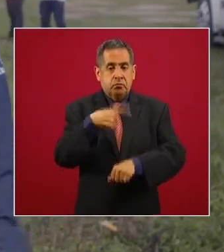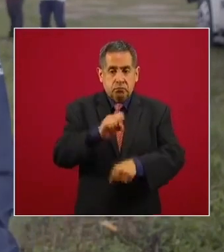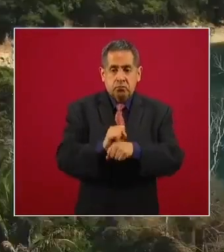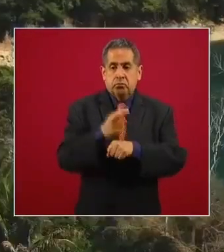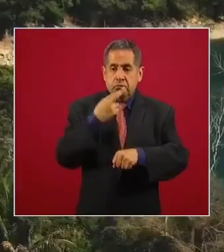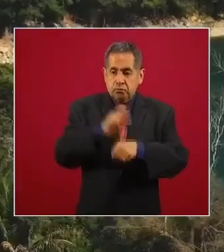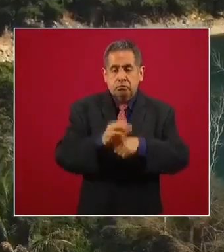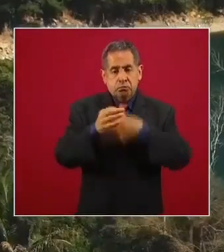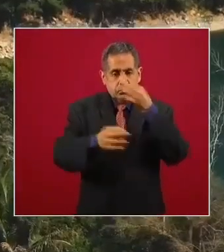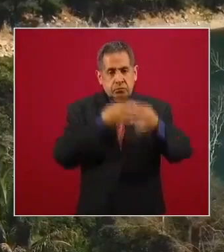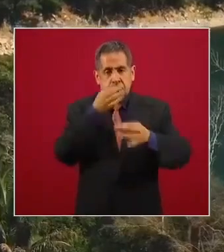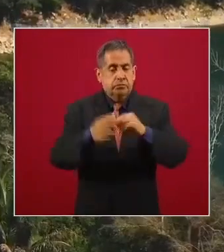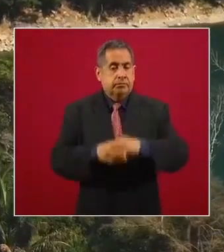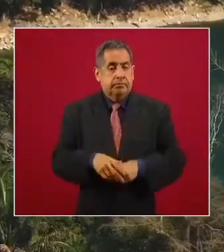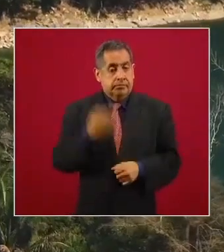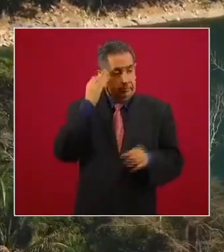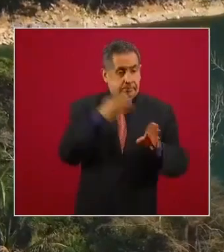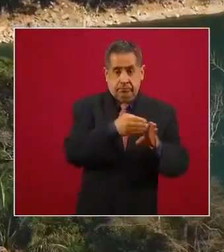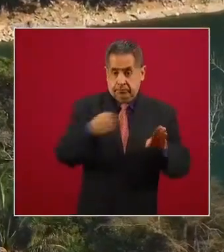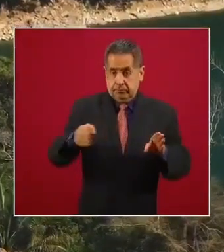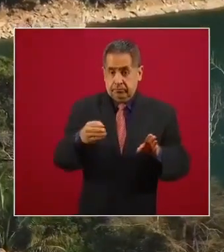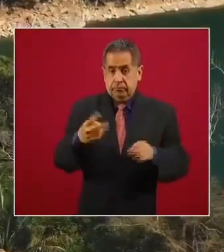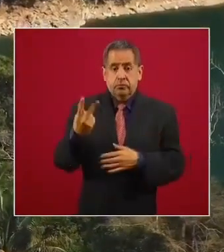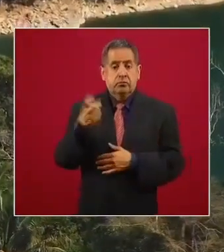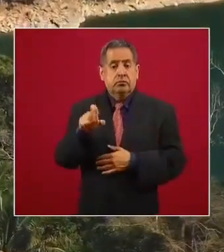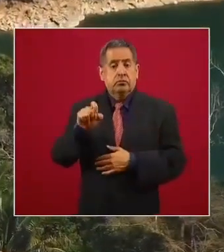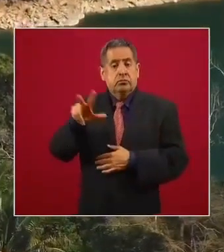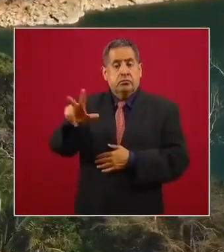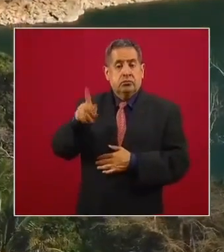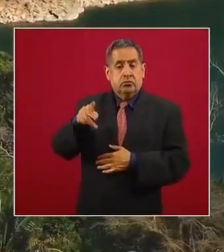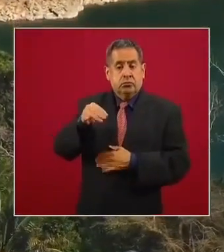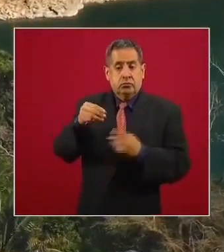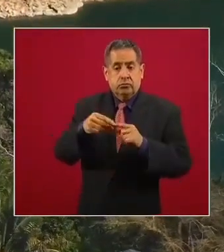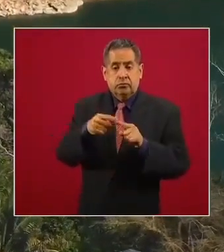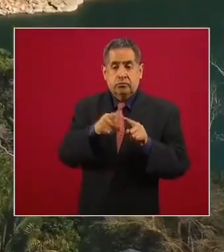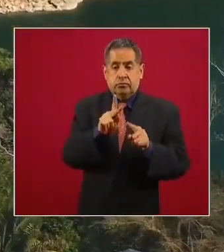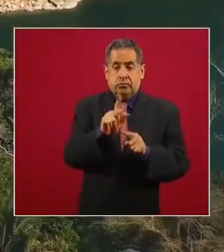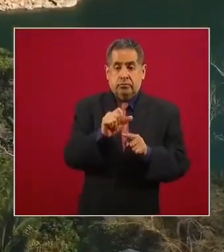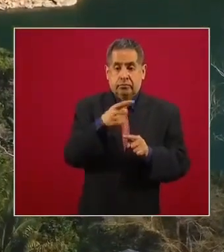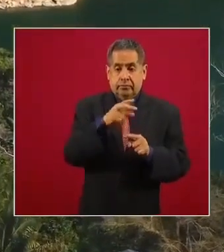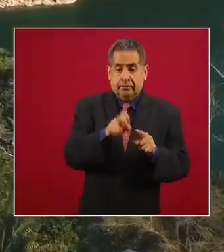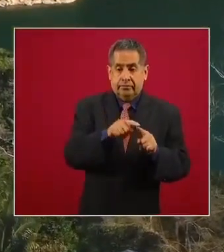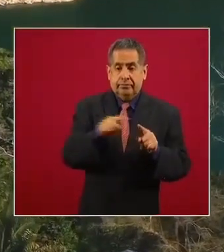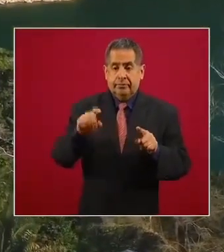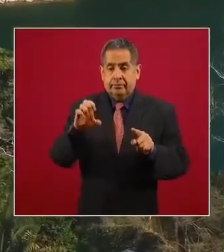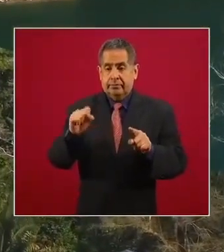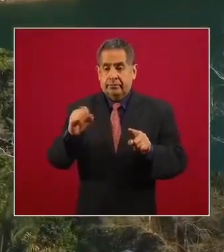opinión pública. El tramo 1 mide 228 kilómetros y va de Palenque a Escárcega.